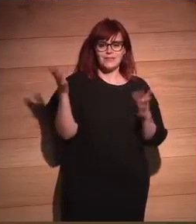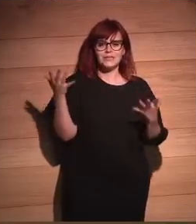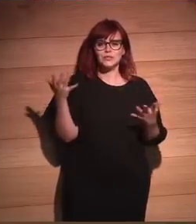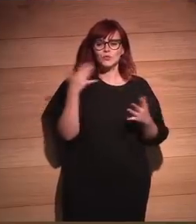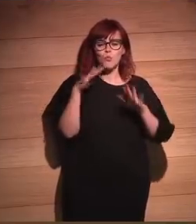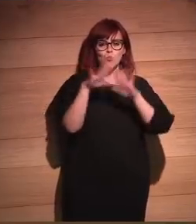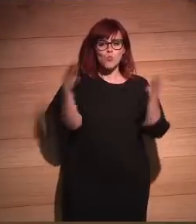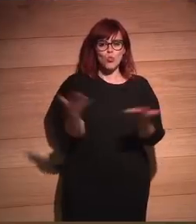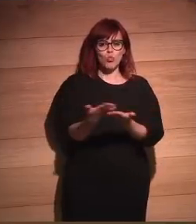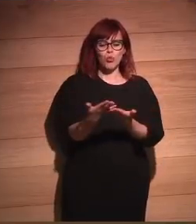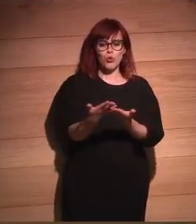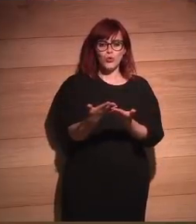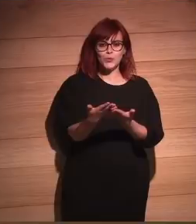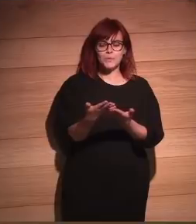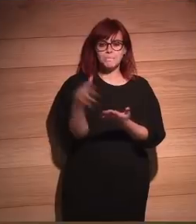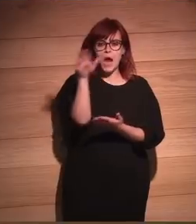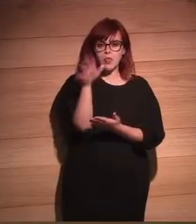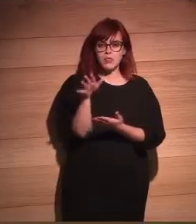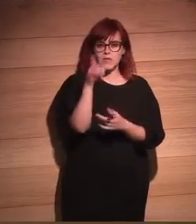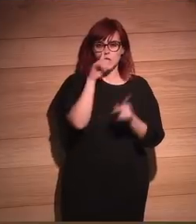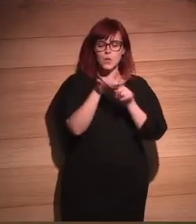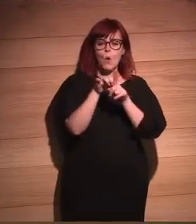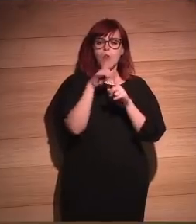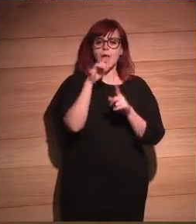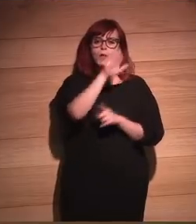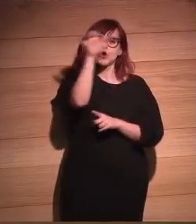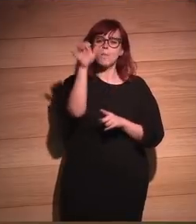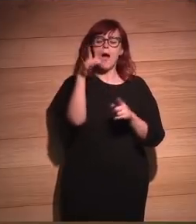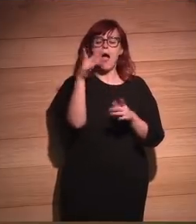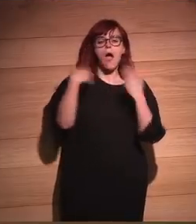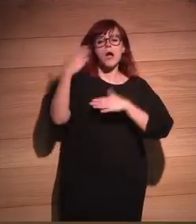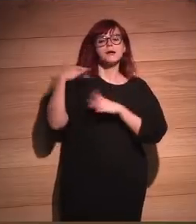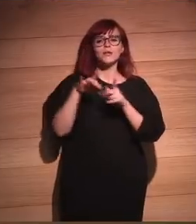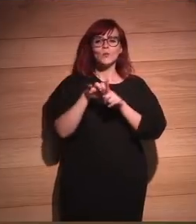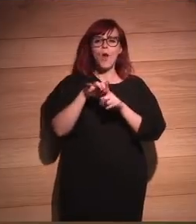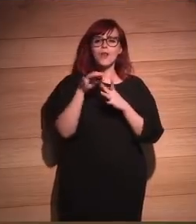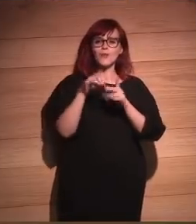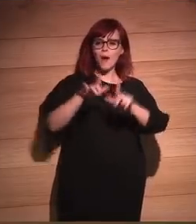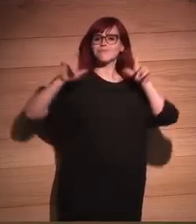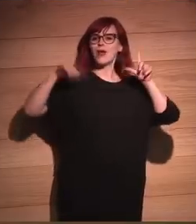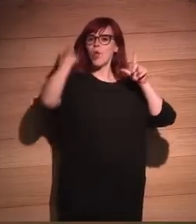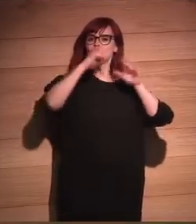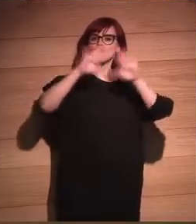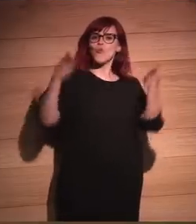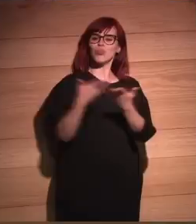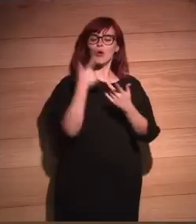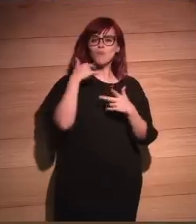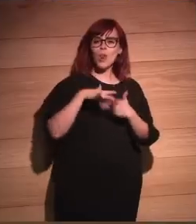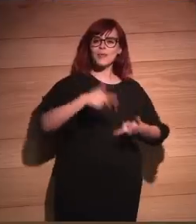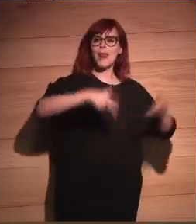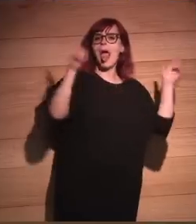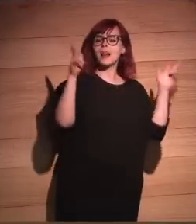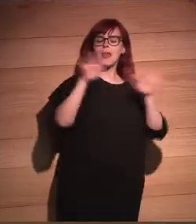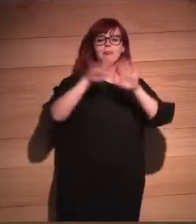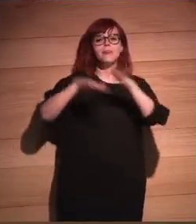digamos, el mundo cada vez se parece menos a lo que Europa representa, ¿no? Es decir, cada vez es menos liberal democrático,